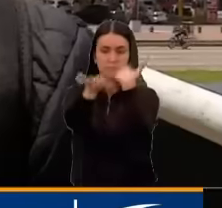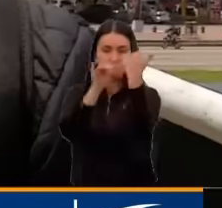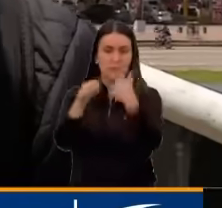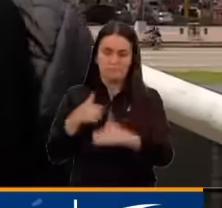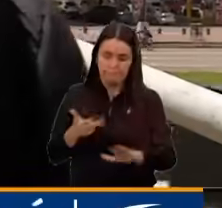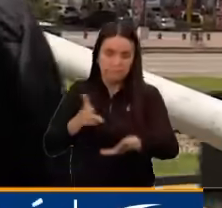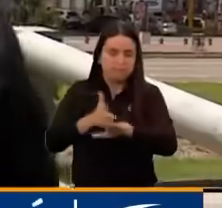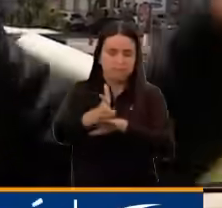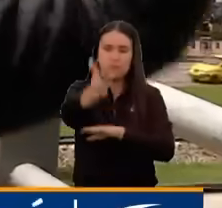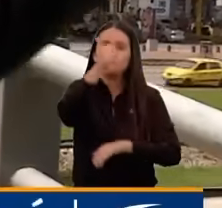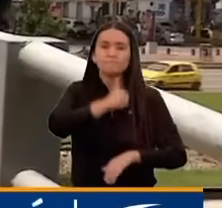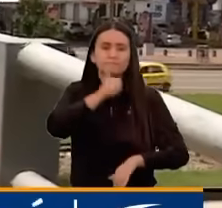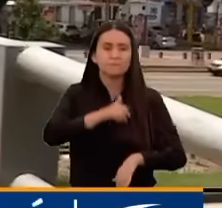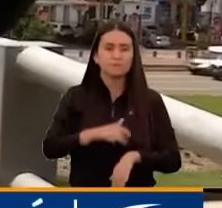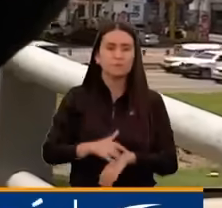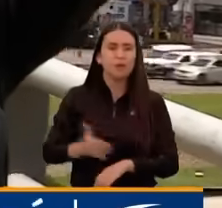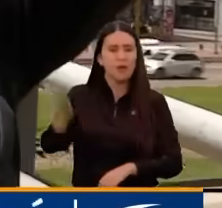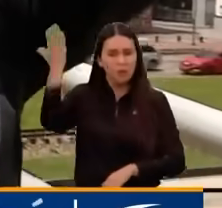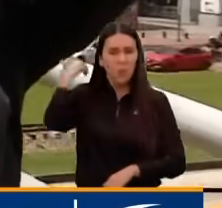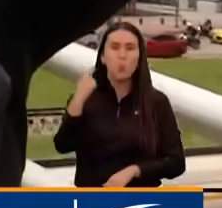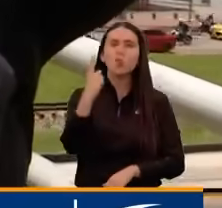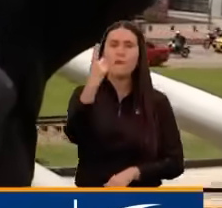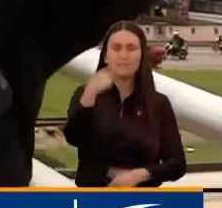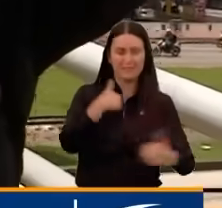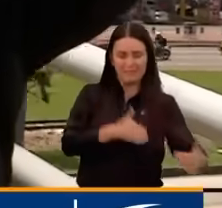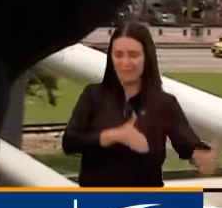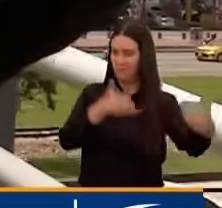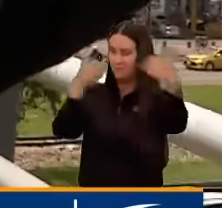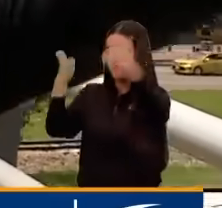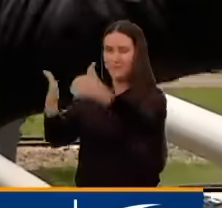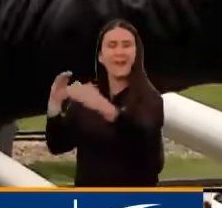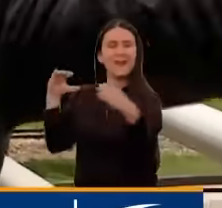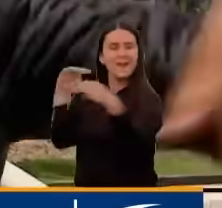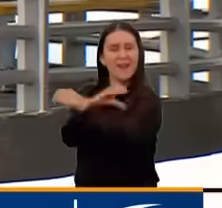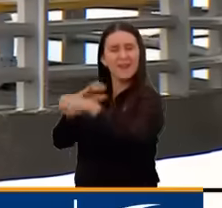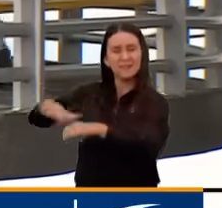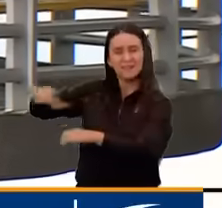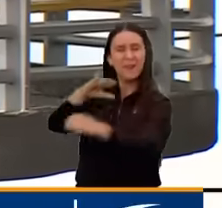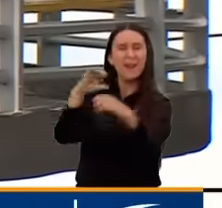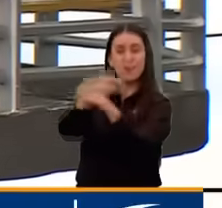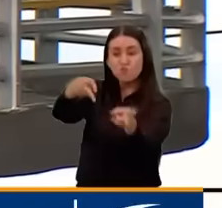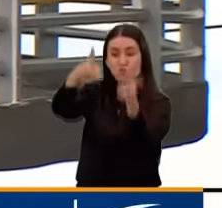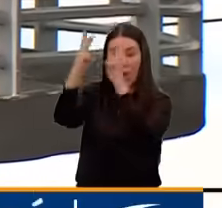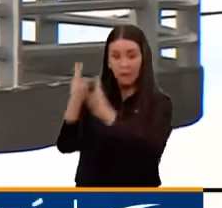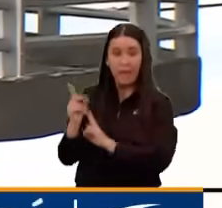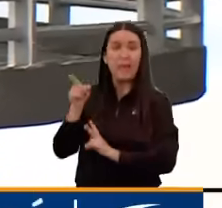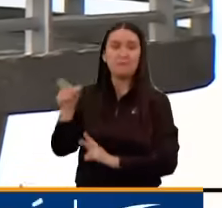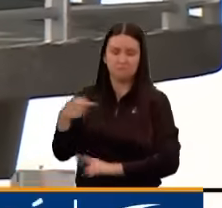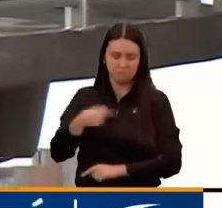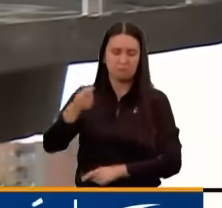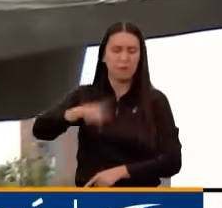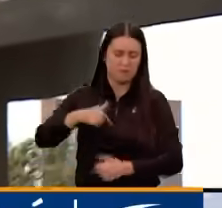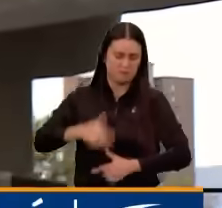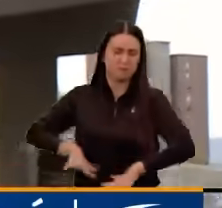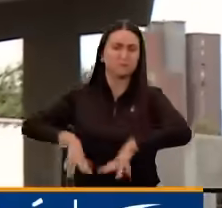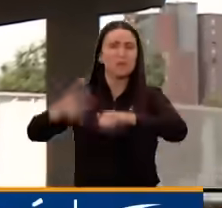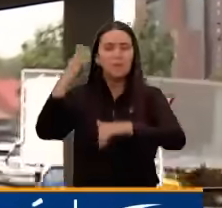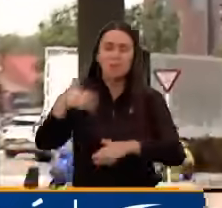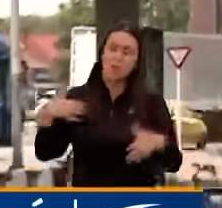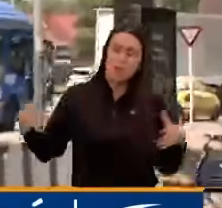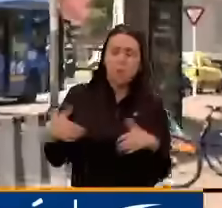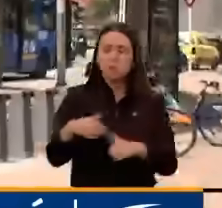otra. A mí me robaron una vez hacia abajo, a donde termina la Caracas, ahí el puente. Yo iba hacia un puesto de trabajo y